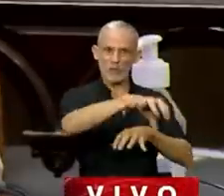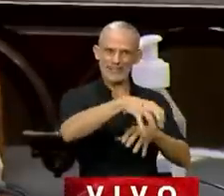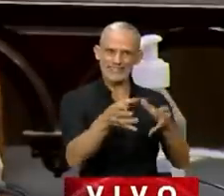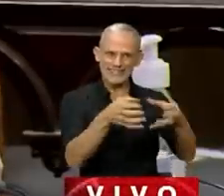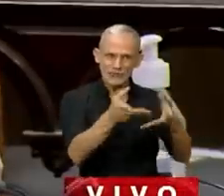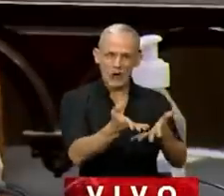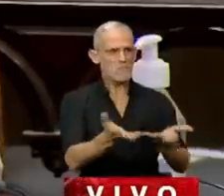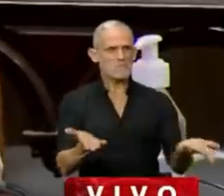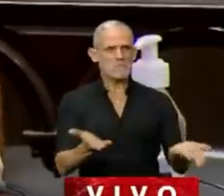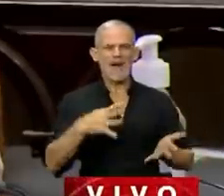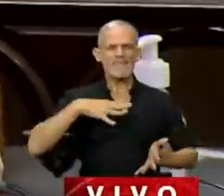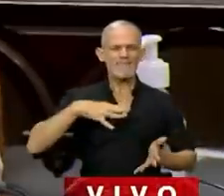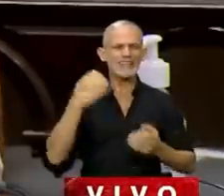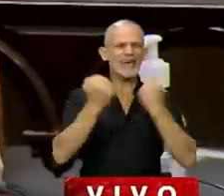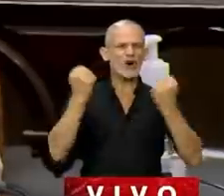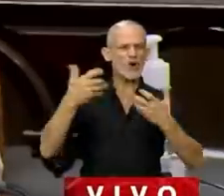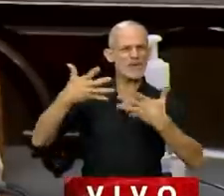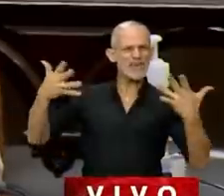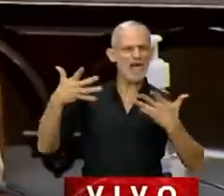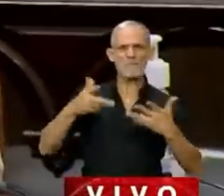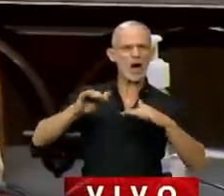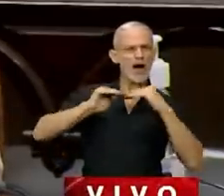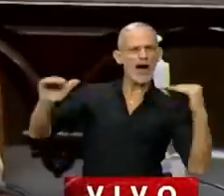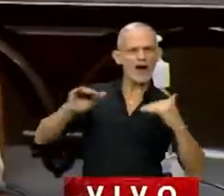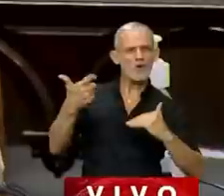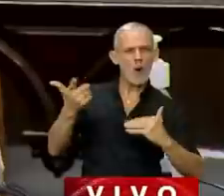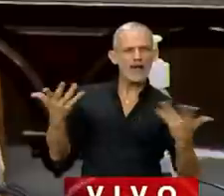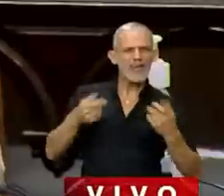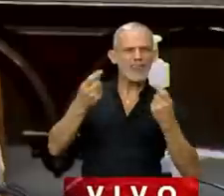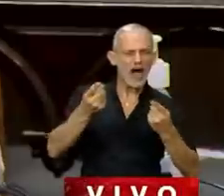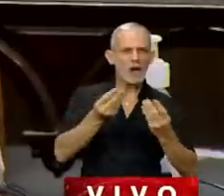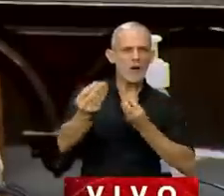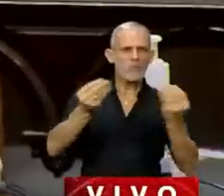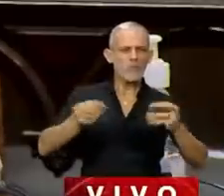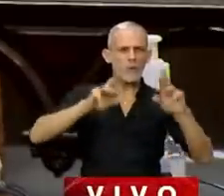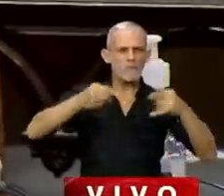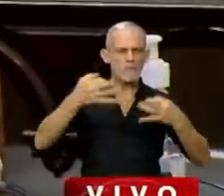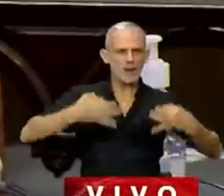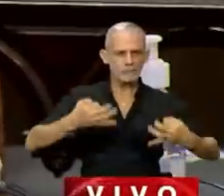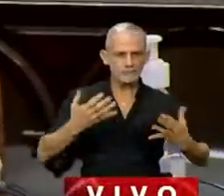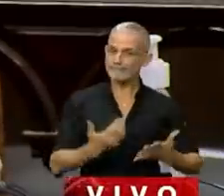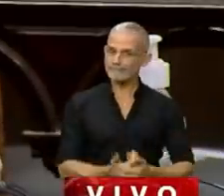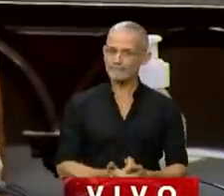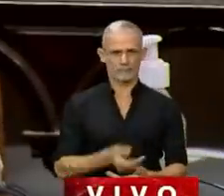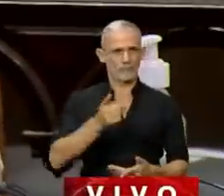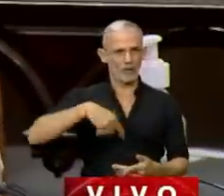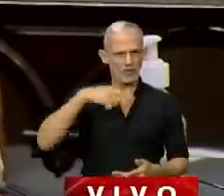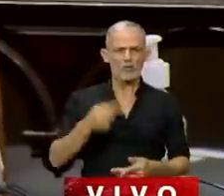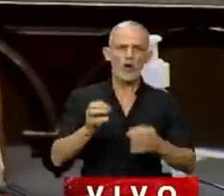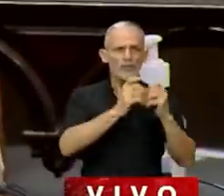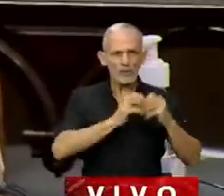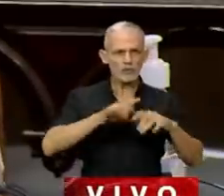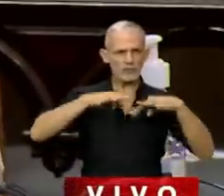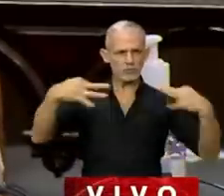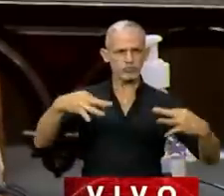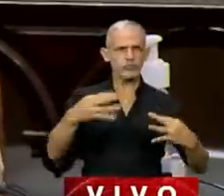sectores sin una macroeconomía estable que les garantice su plena efectividad. Estamos discutiendo y